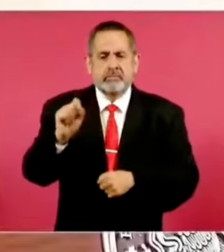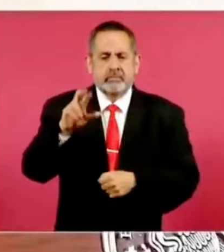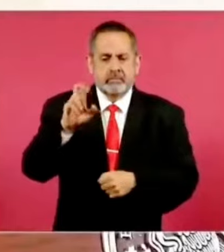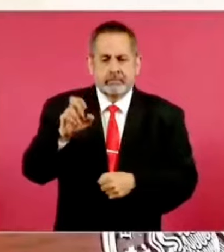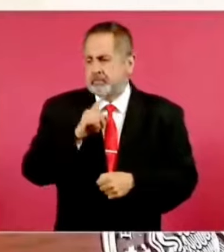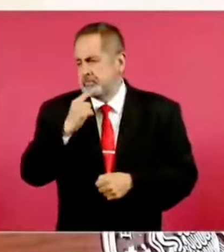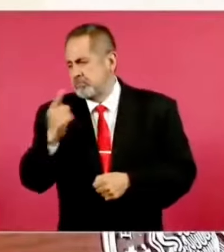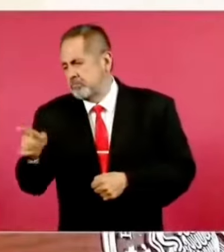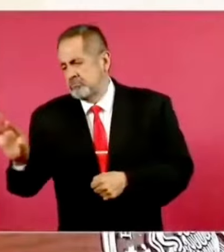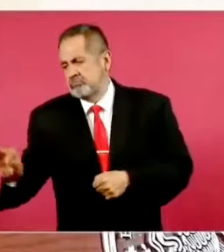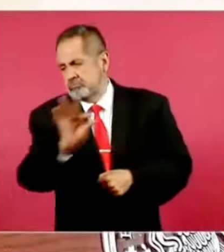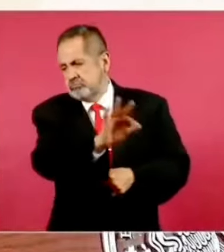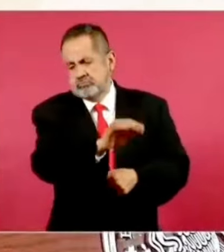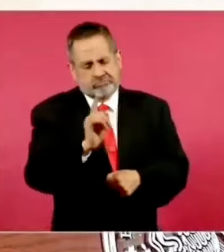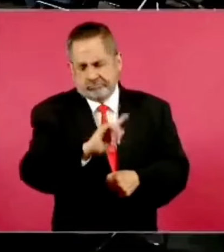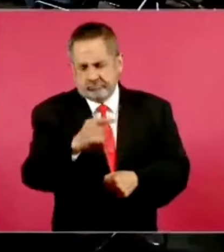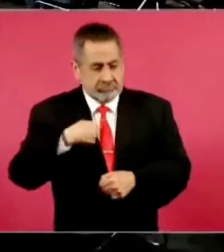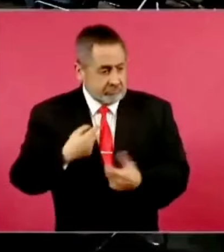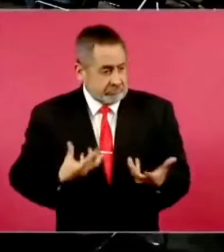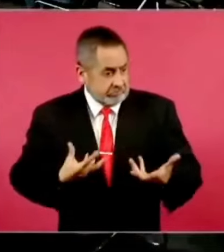Exteriores? ¿Eh? ¿A quién? ¿A